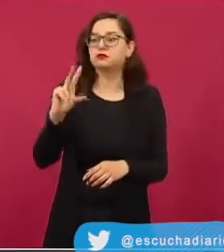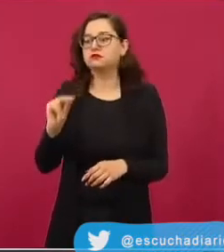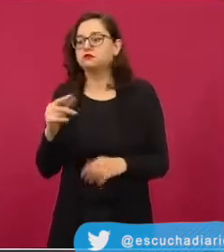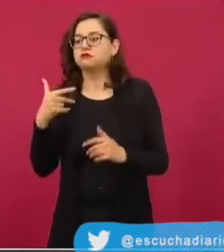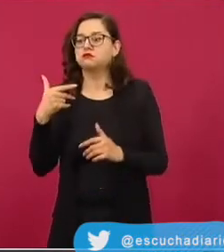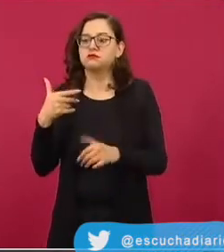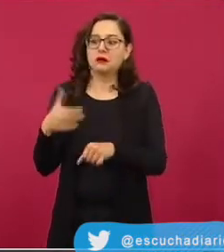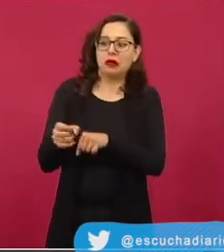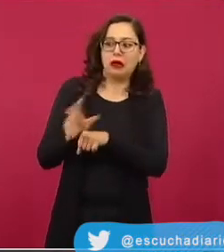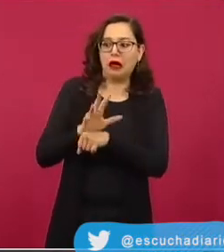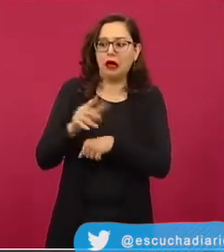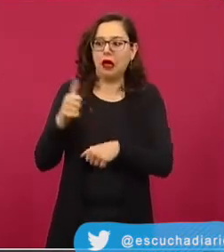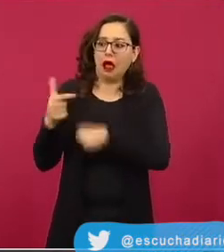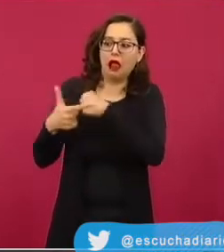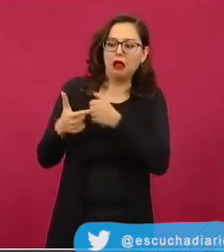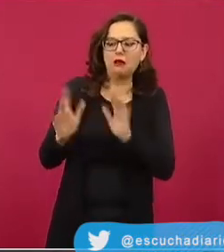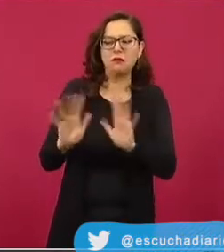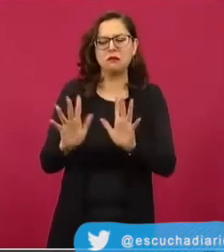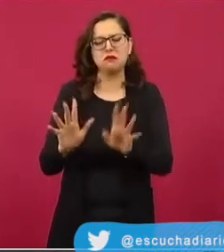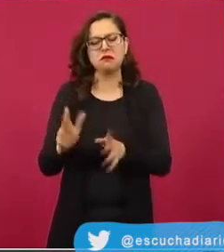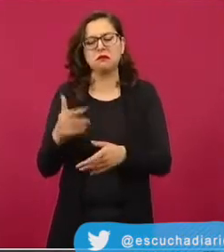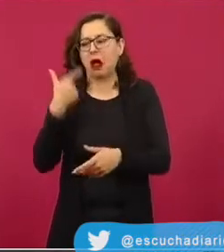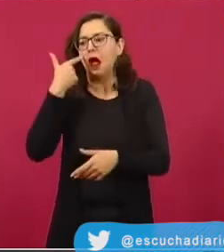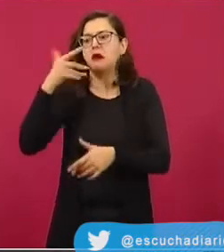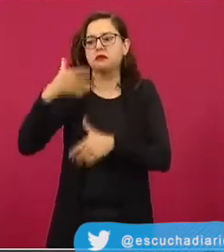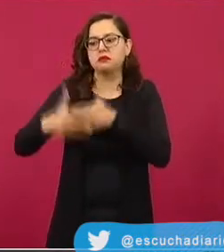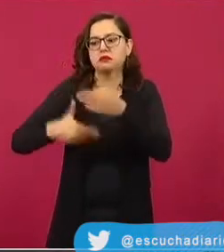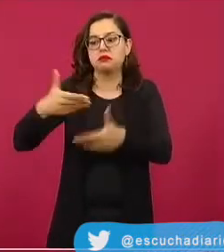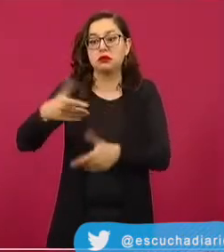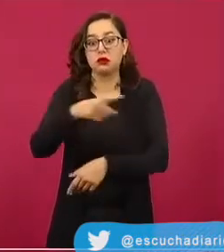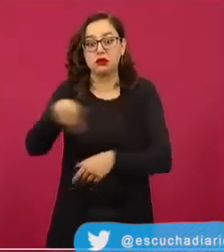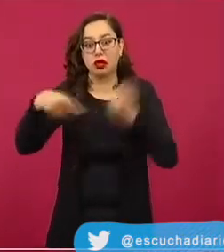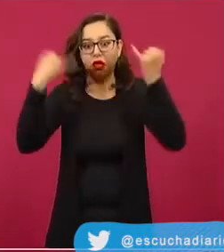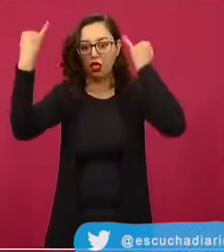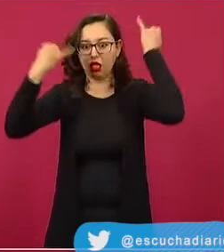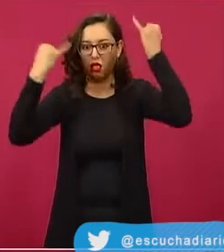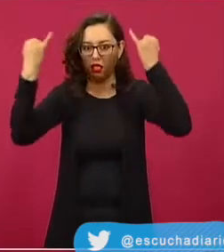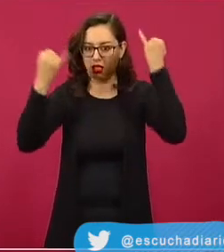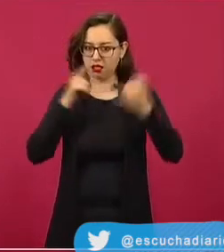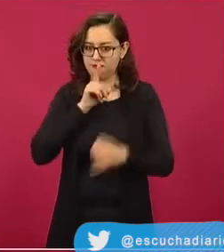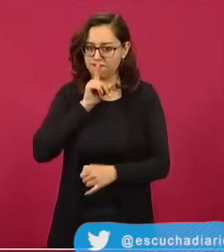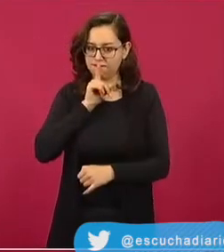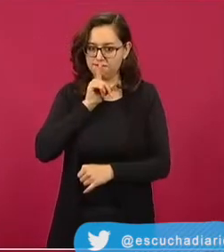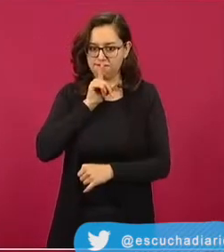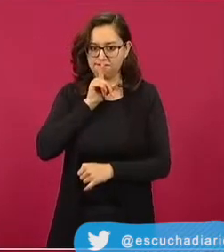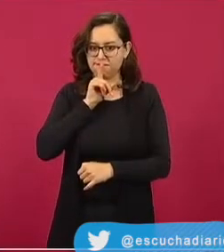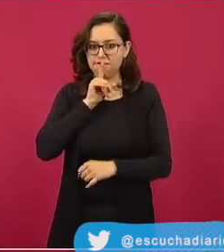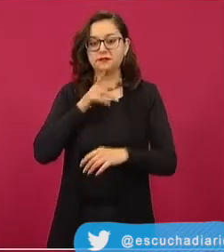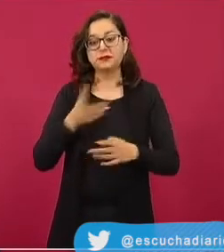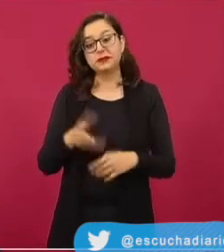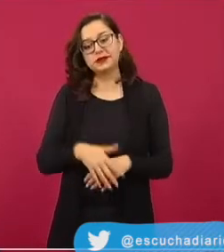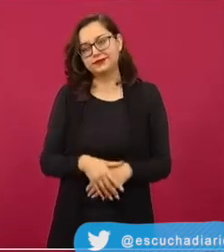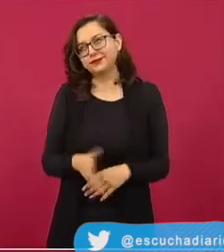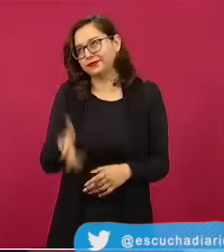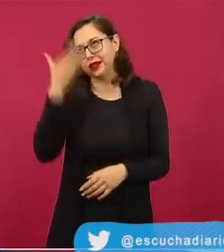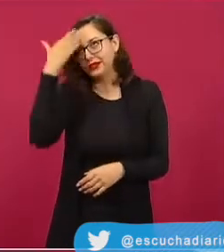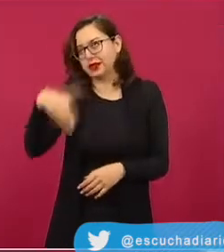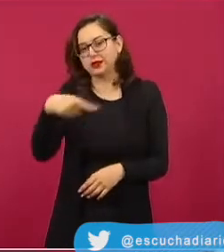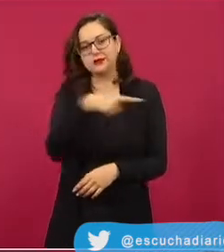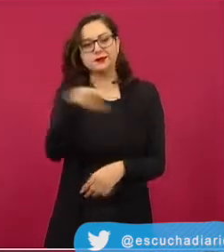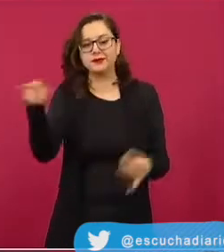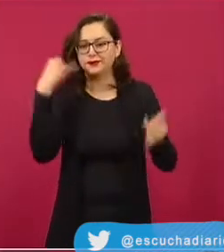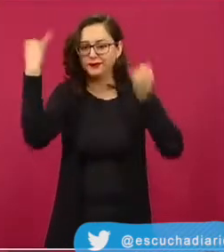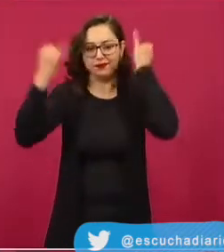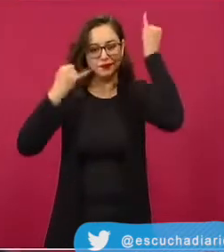el presidente también realizó el llamado a las universidades del país para su regreso a clases presenciales consideran que se han